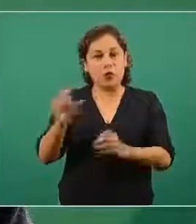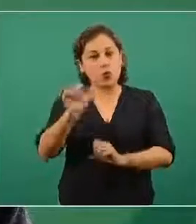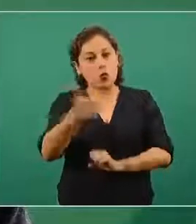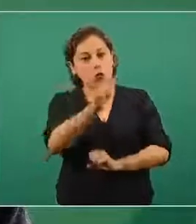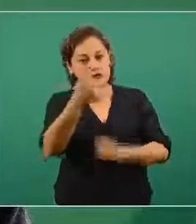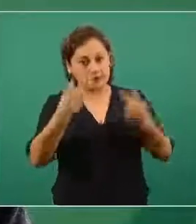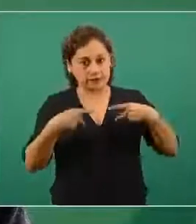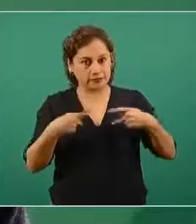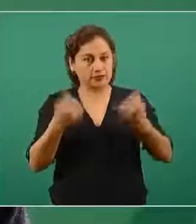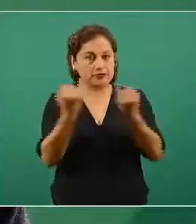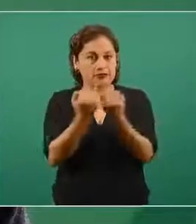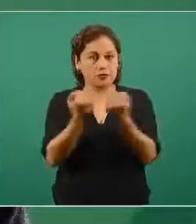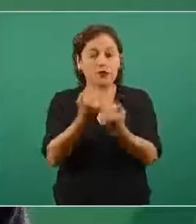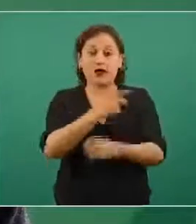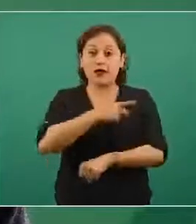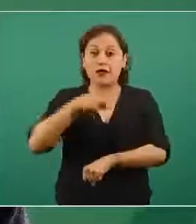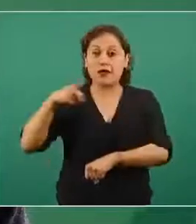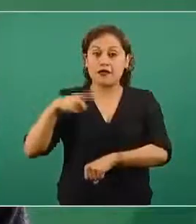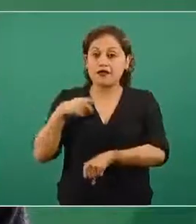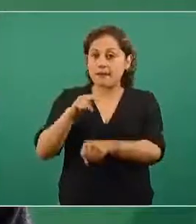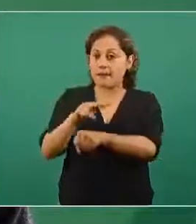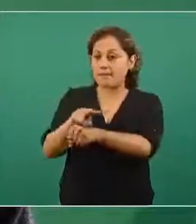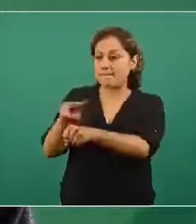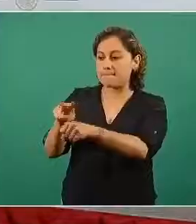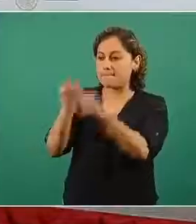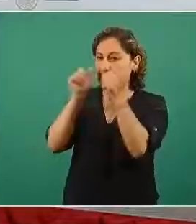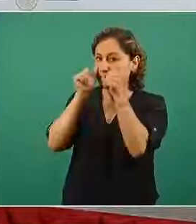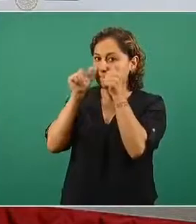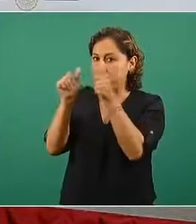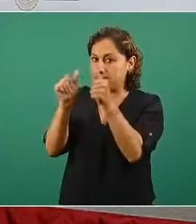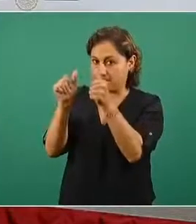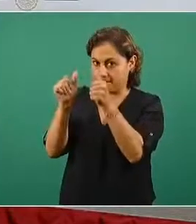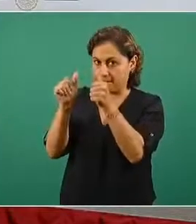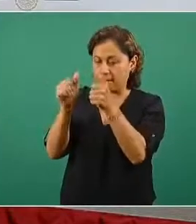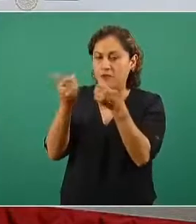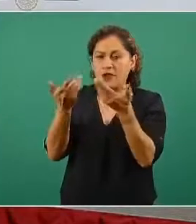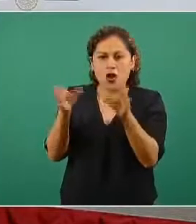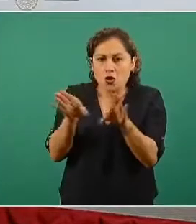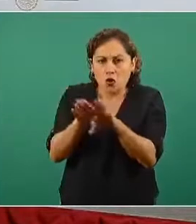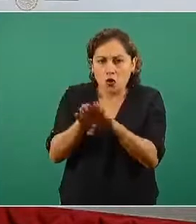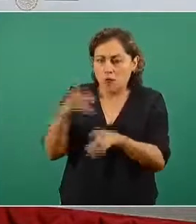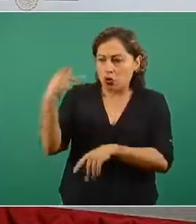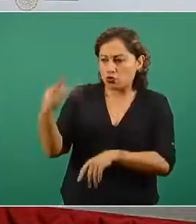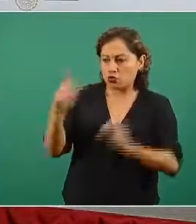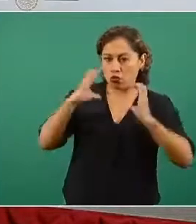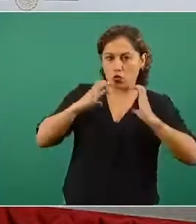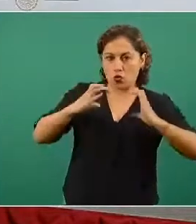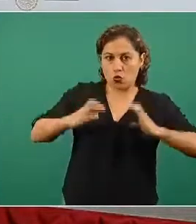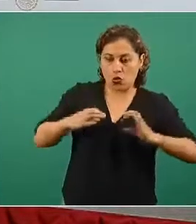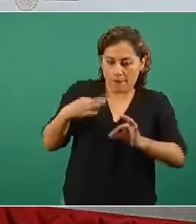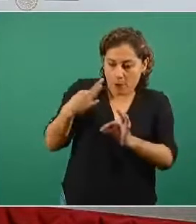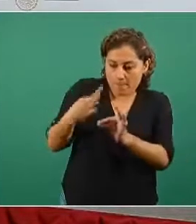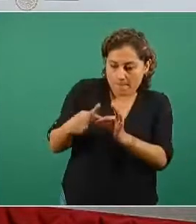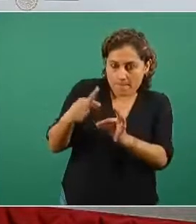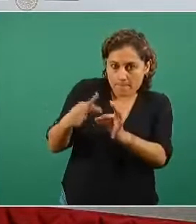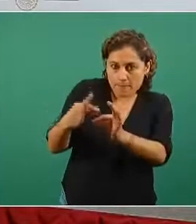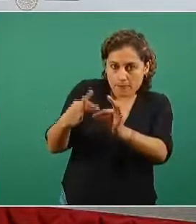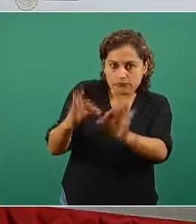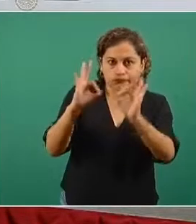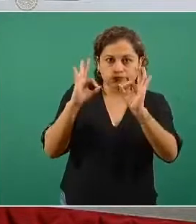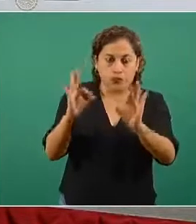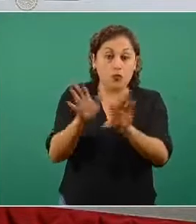seguimiento puntual, es decir, un seguimiento de, lógicamente, los signos vitales, un seguimiento muy importante en este caso